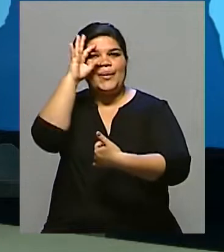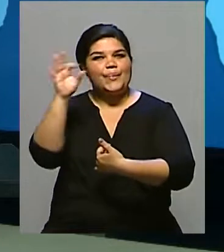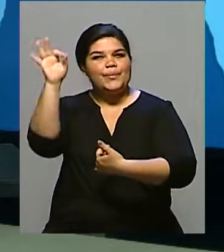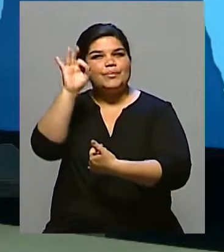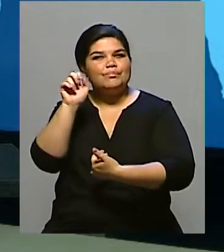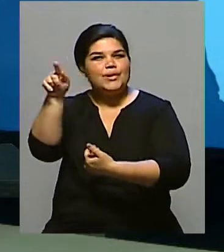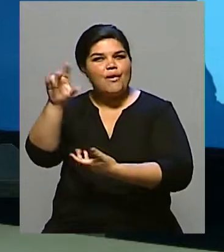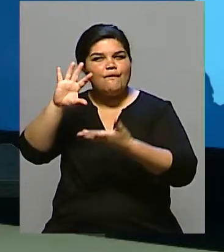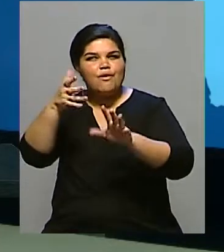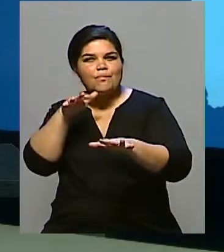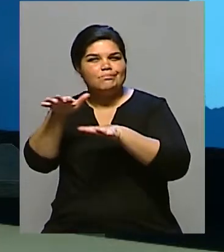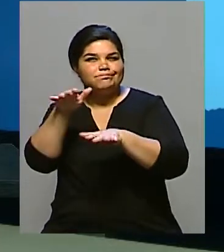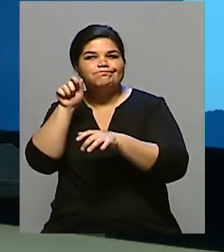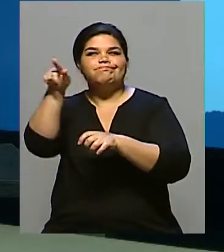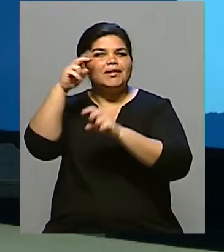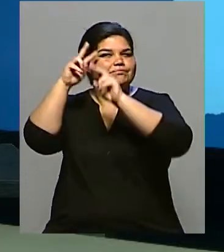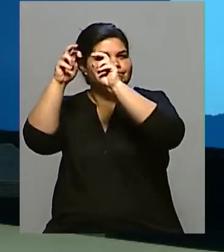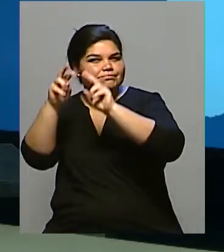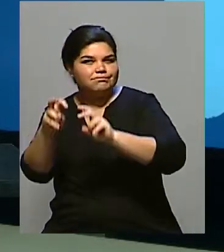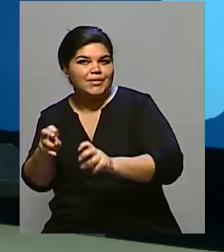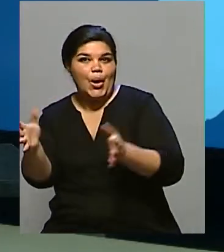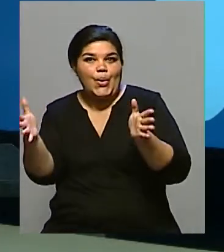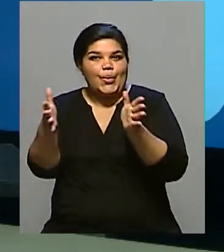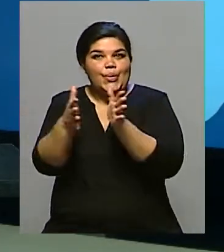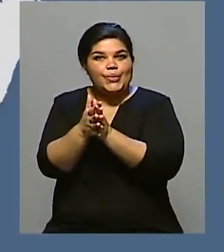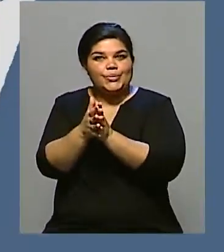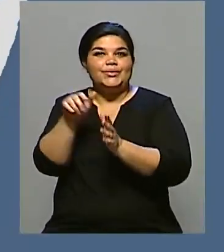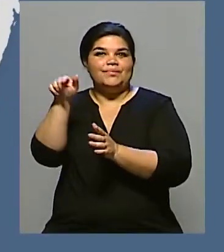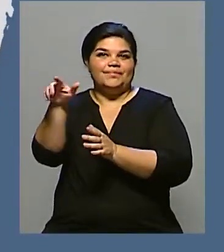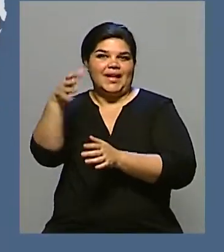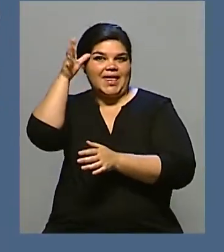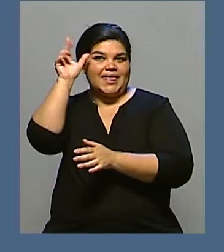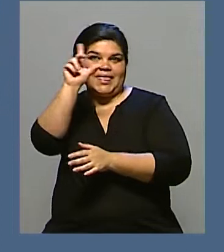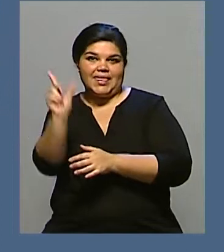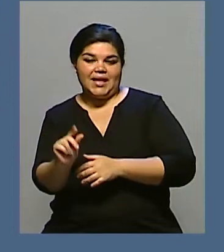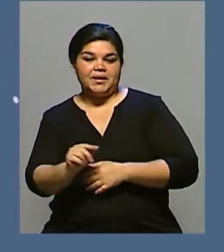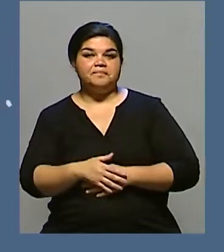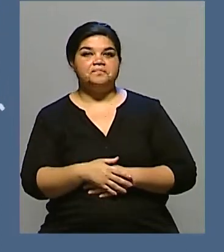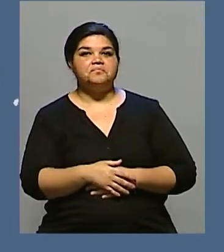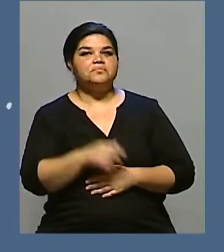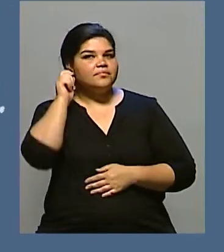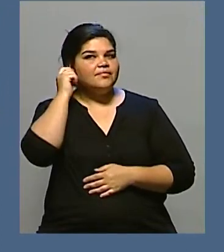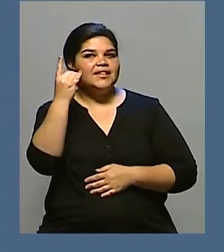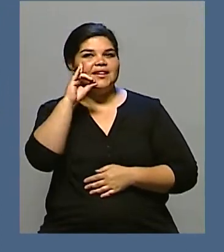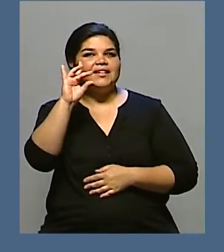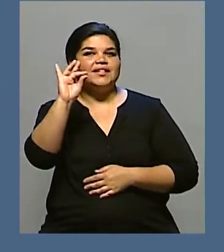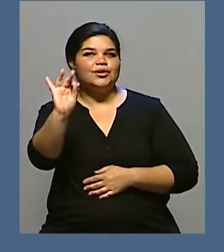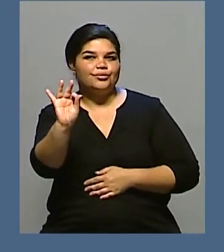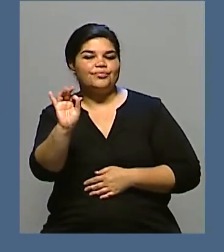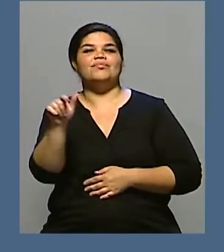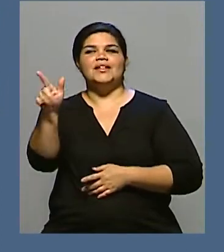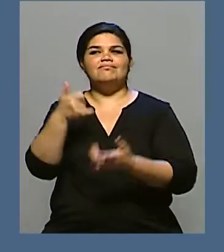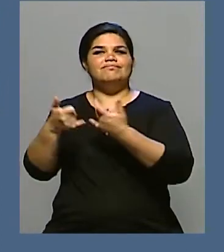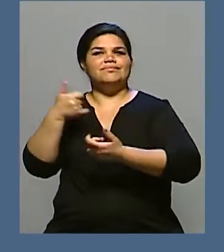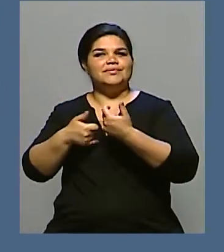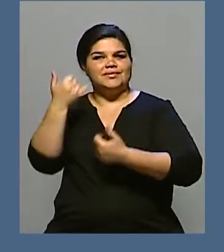que vive, analizar la realidad que hoy vive Italia. Guido, usted ya nos habló de la realidad que vive Italia y